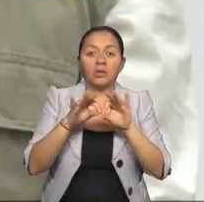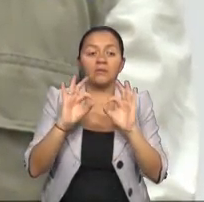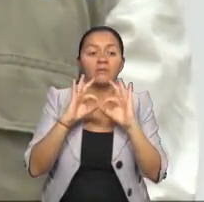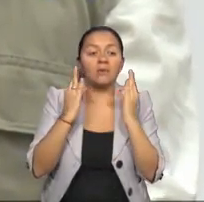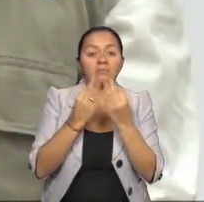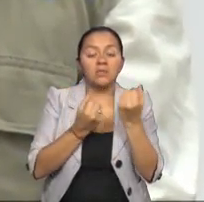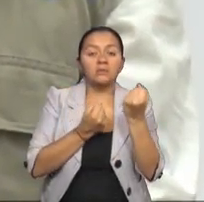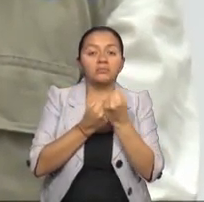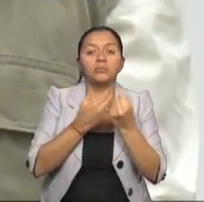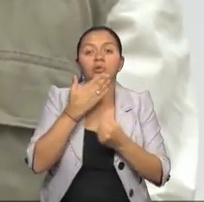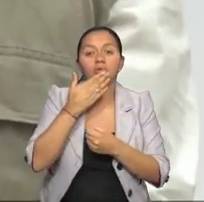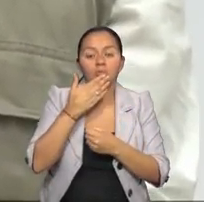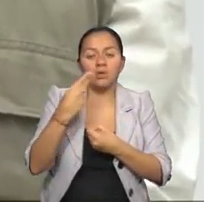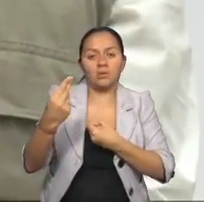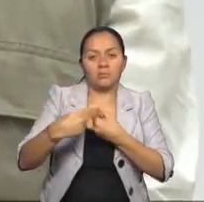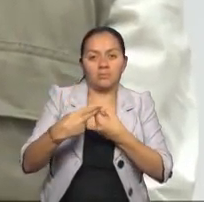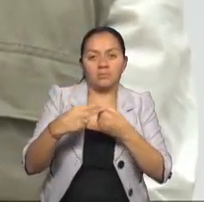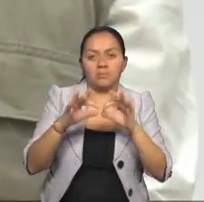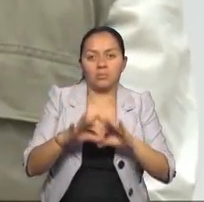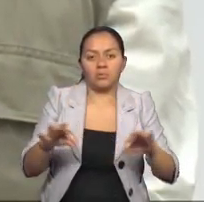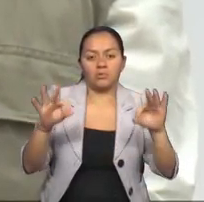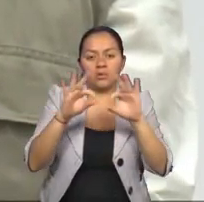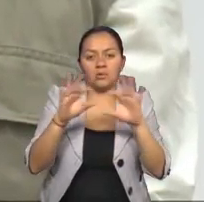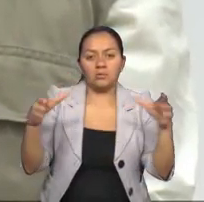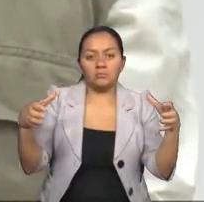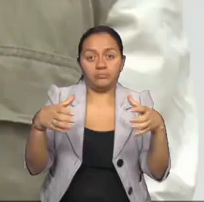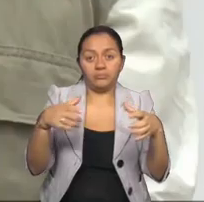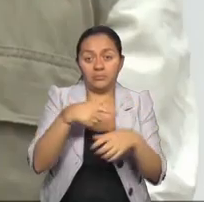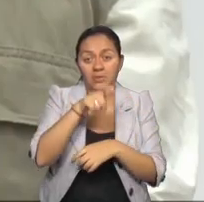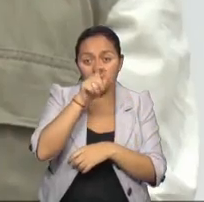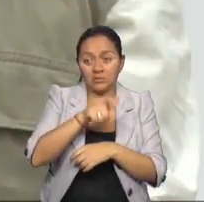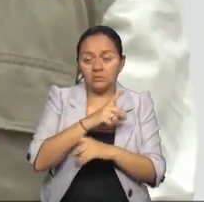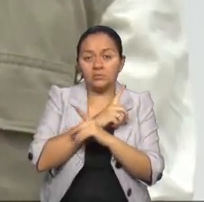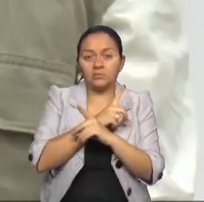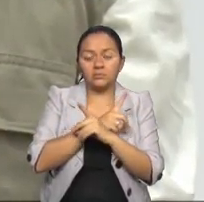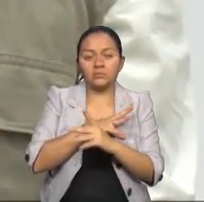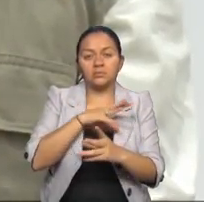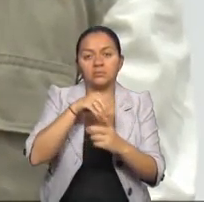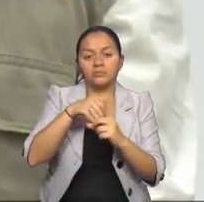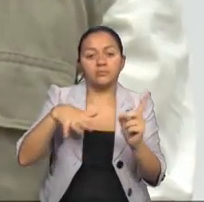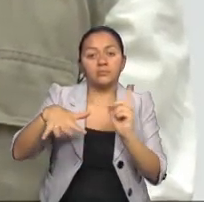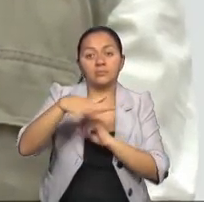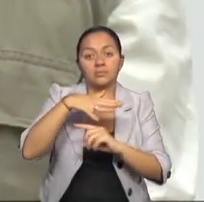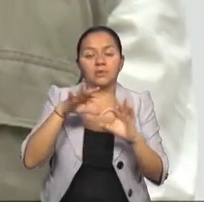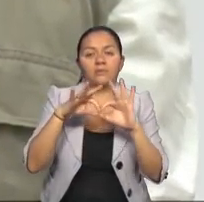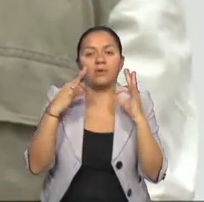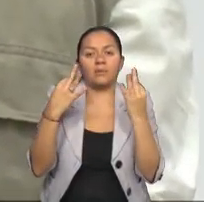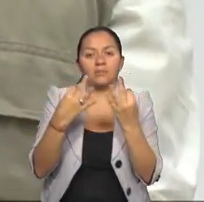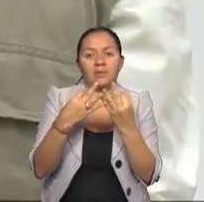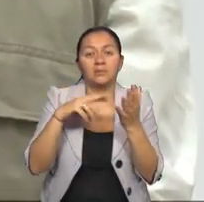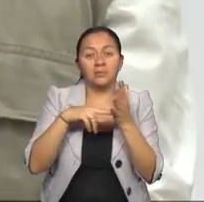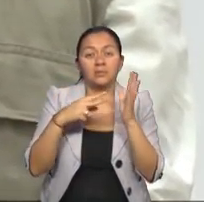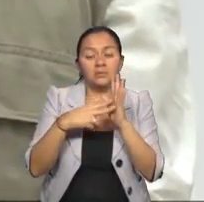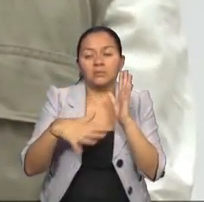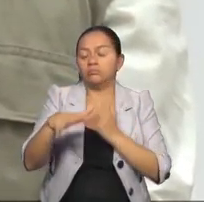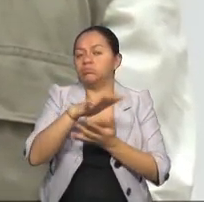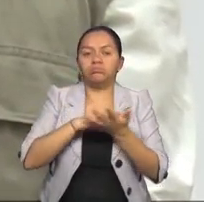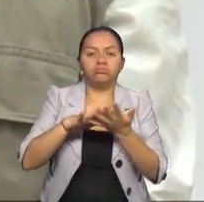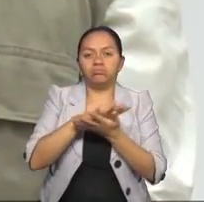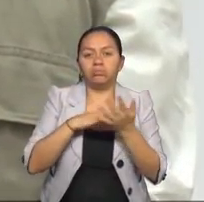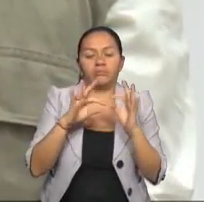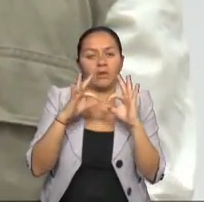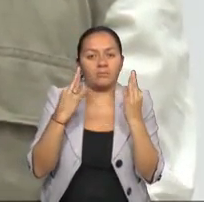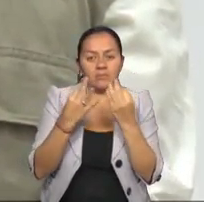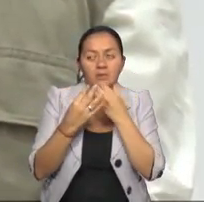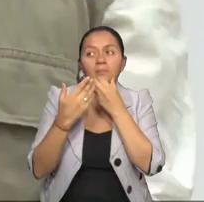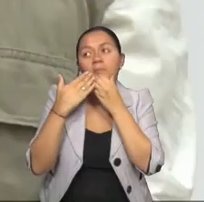de la familia porque fíjate que cuando hay una persona con discapacidad el entorno familiar se altera es posible que la